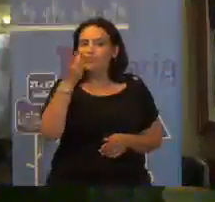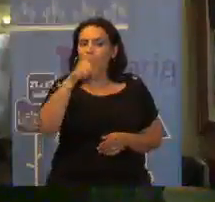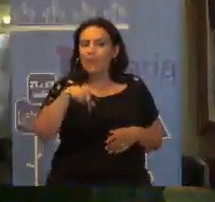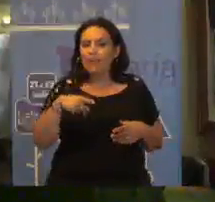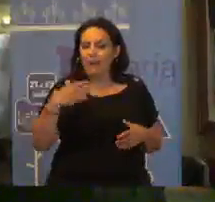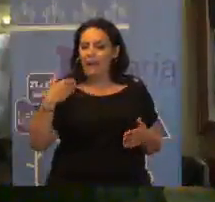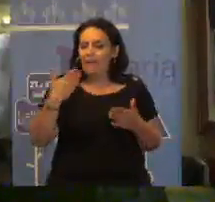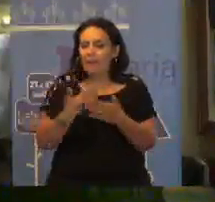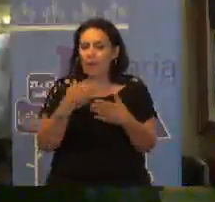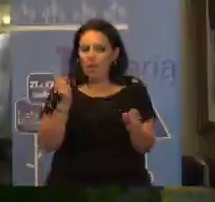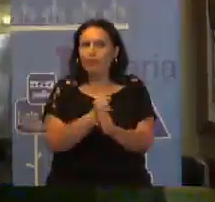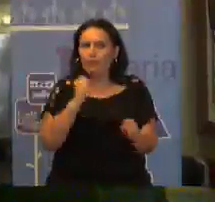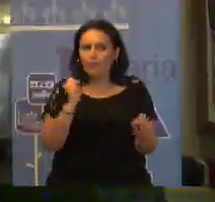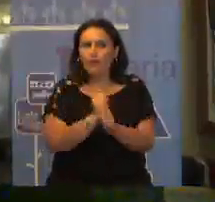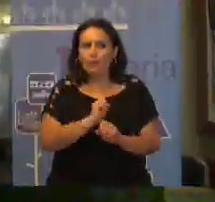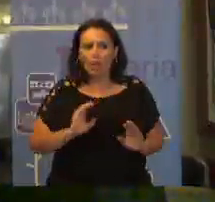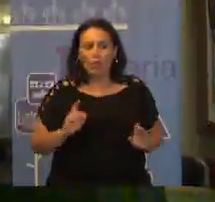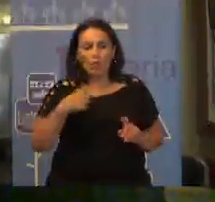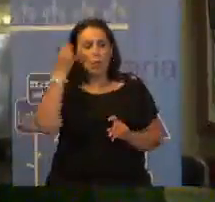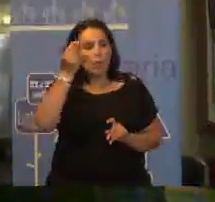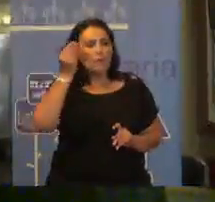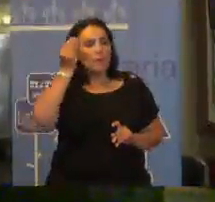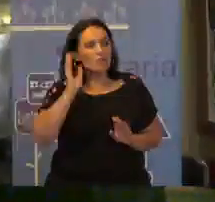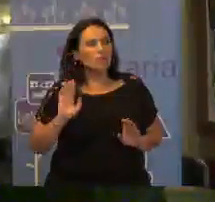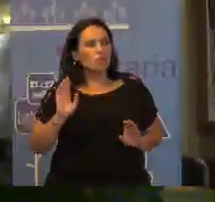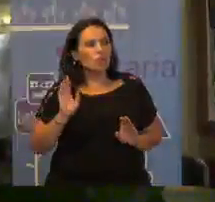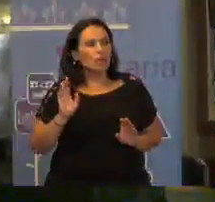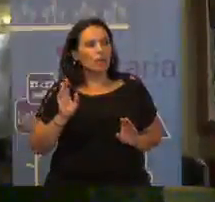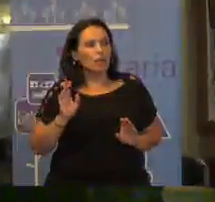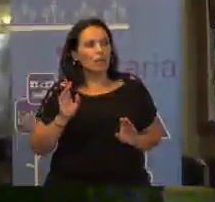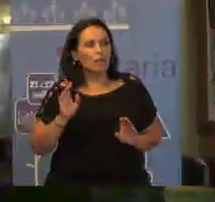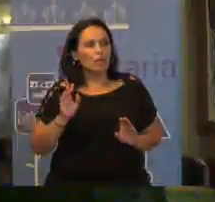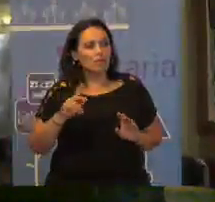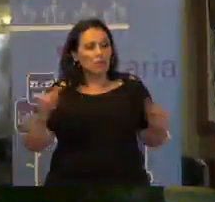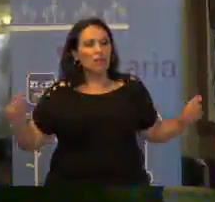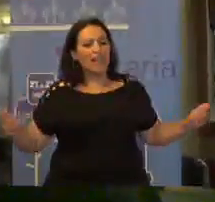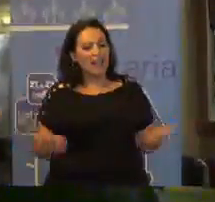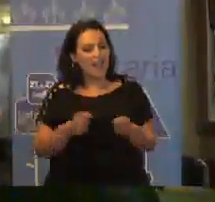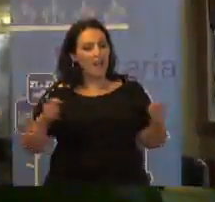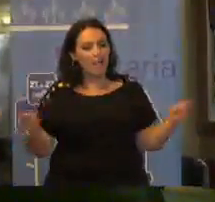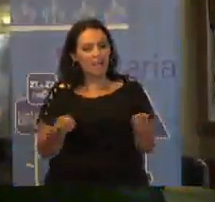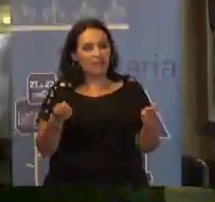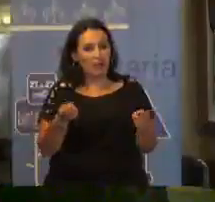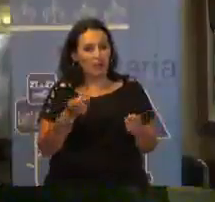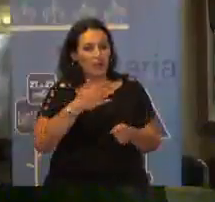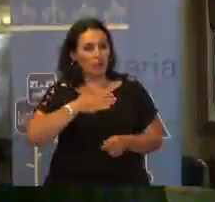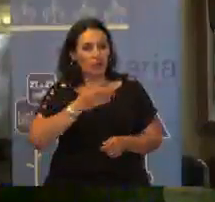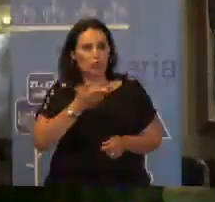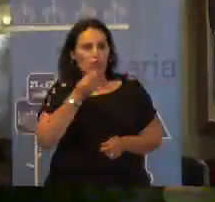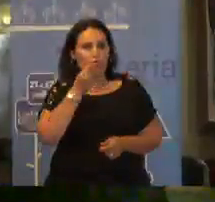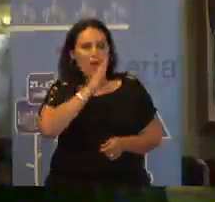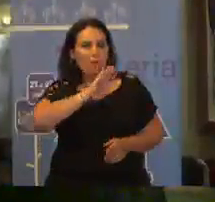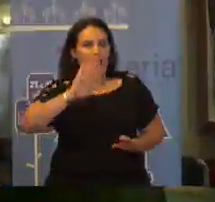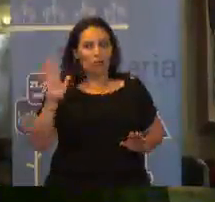cabo. Esa, creo eu, que vai a ser a nosa mellor campaña electoral ou publicitaria, como lle